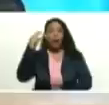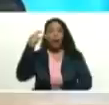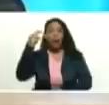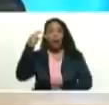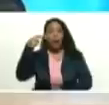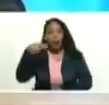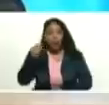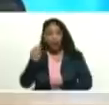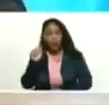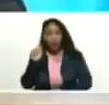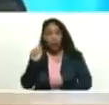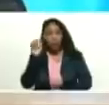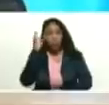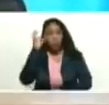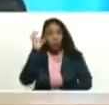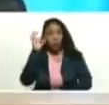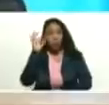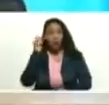especial del fiscal.